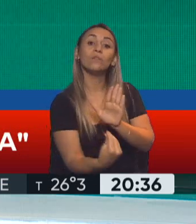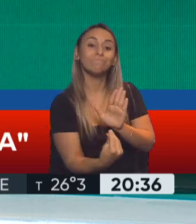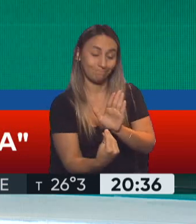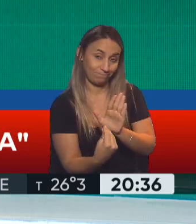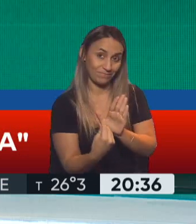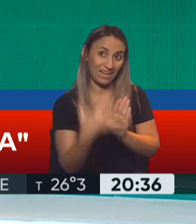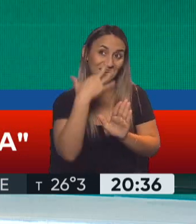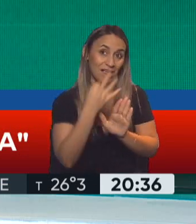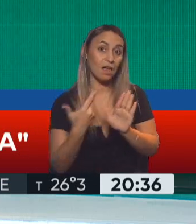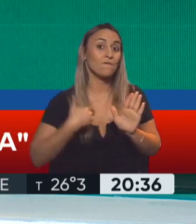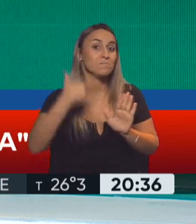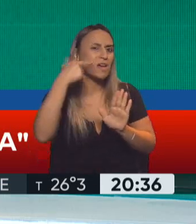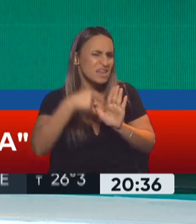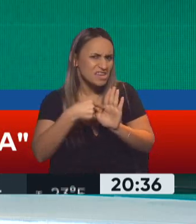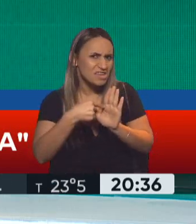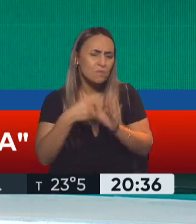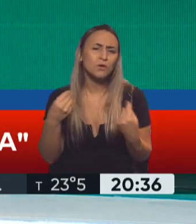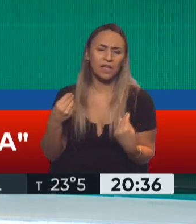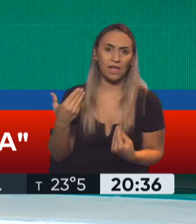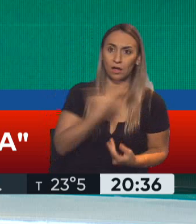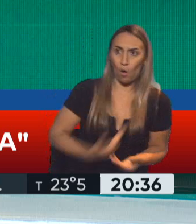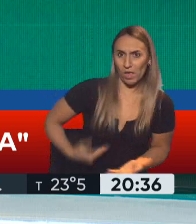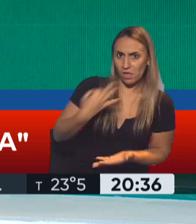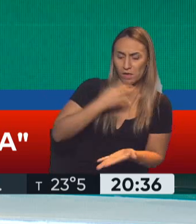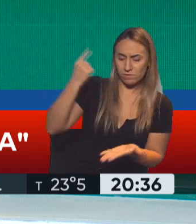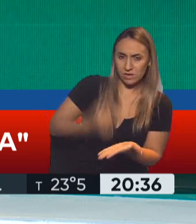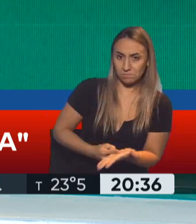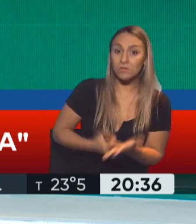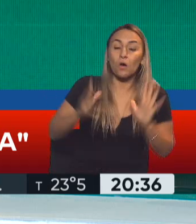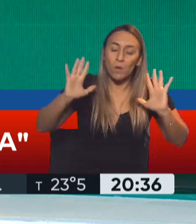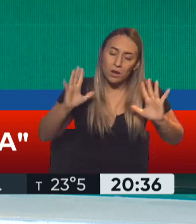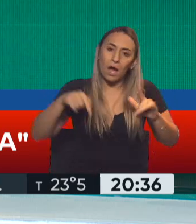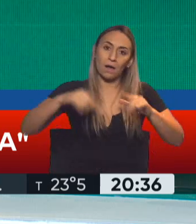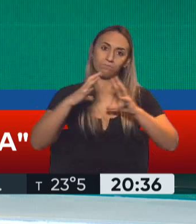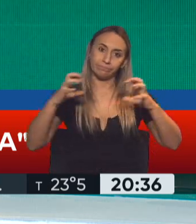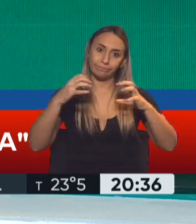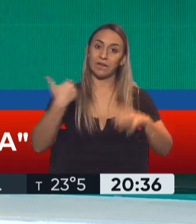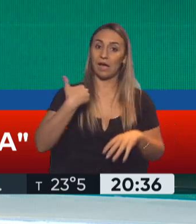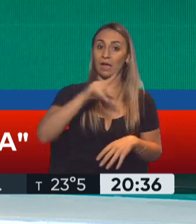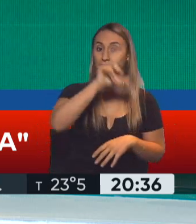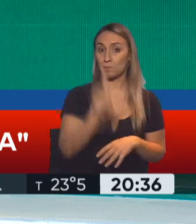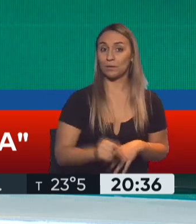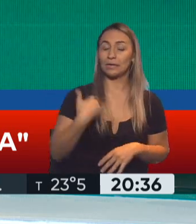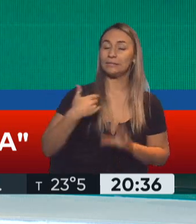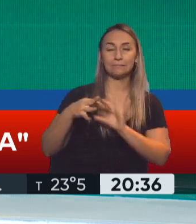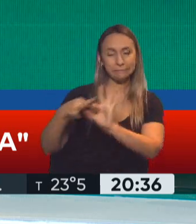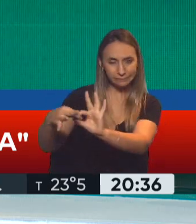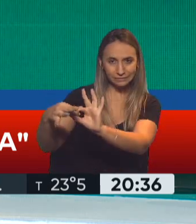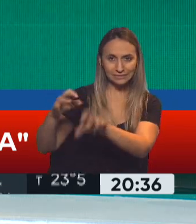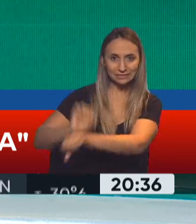tensiones que se generan con una negociación y con una deuda de la magnitud que tiene hoy la república argentina con el fondo hablo